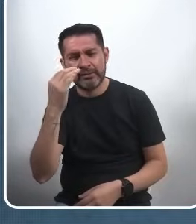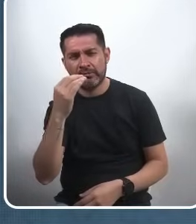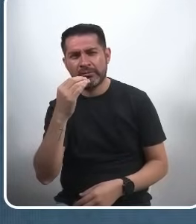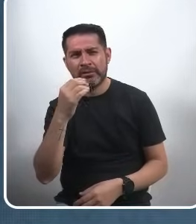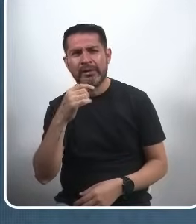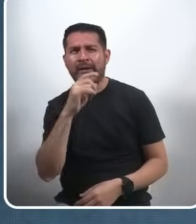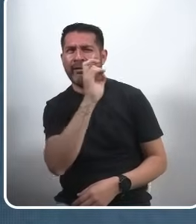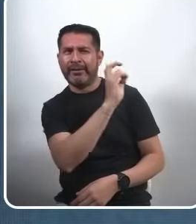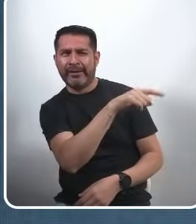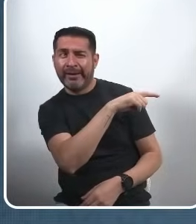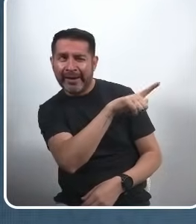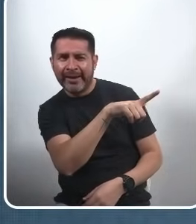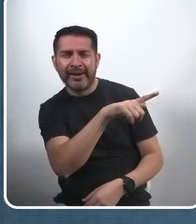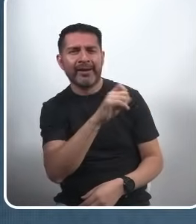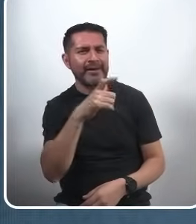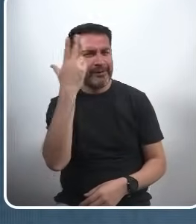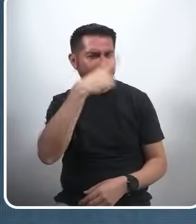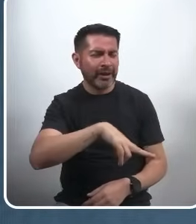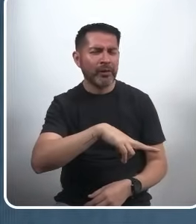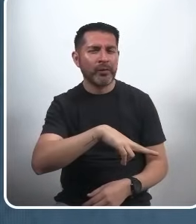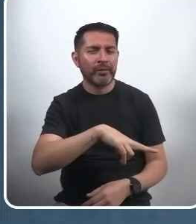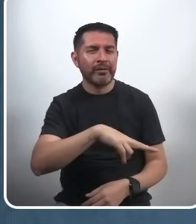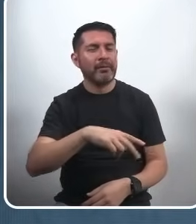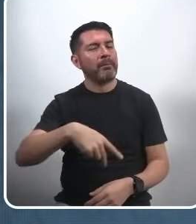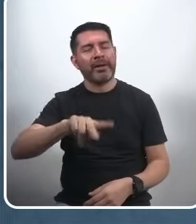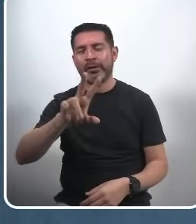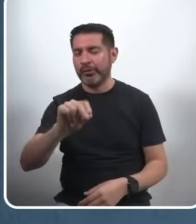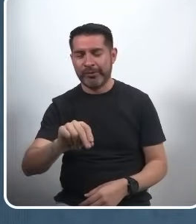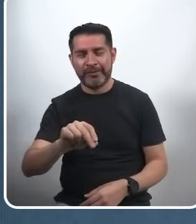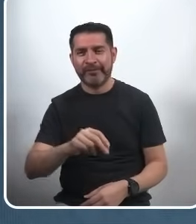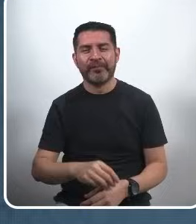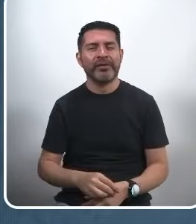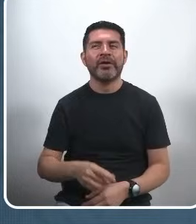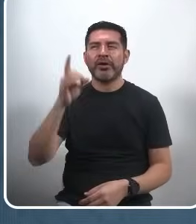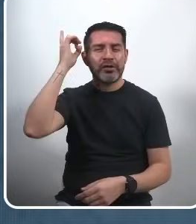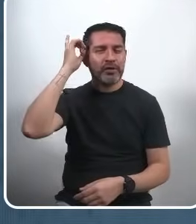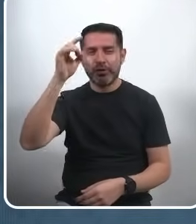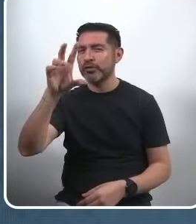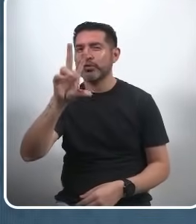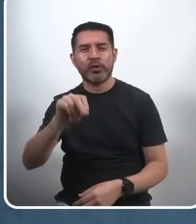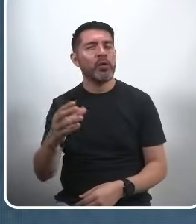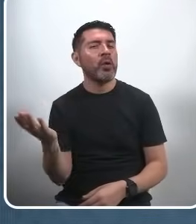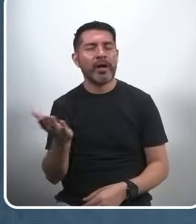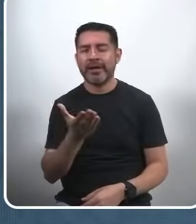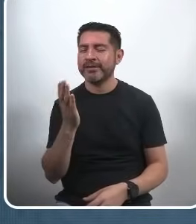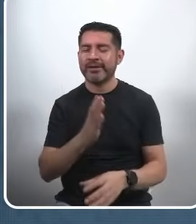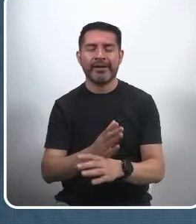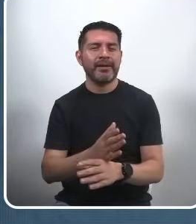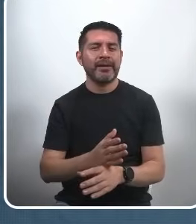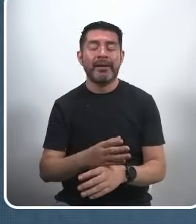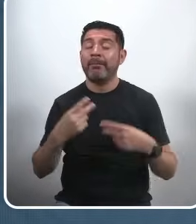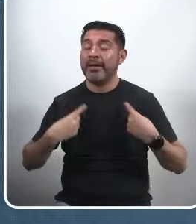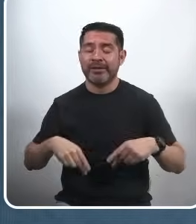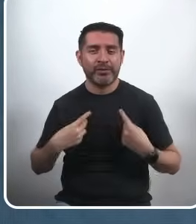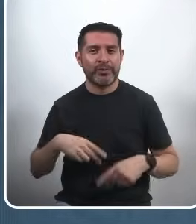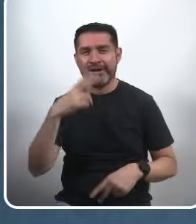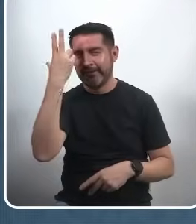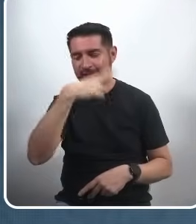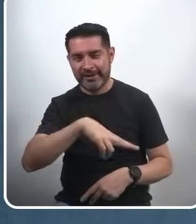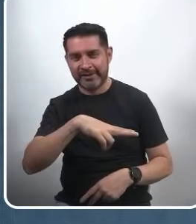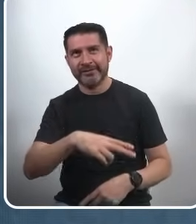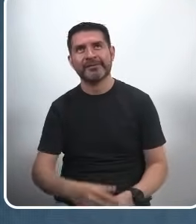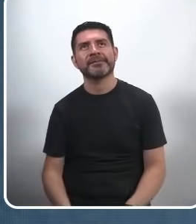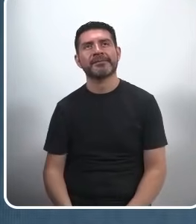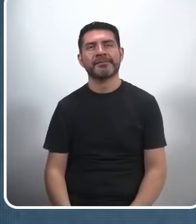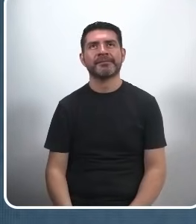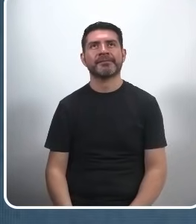Mira, escucha bien esto. Escucha bien esto. Hay estándares que nos han programado para pensar qué es bonito y qué